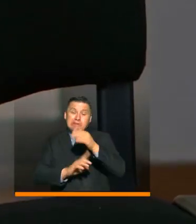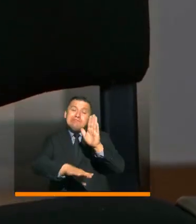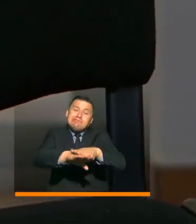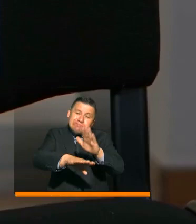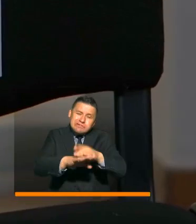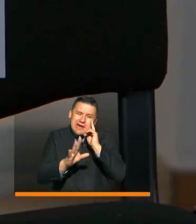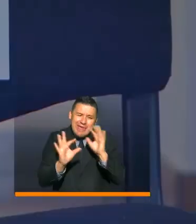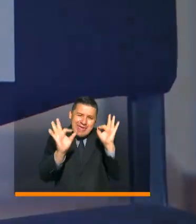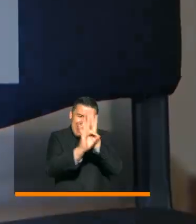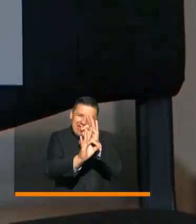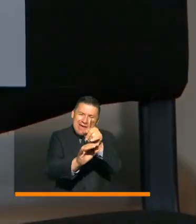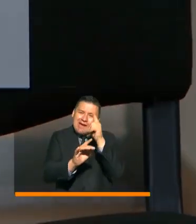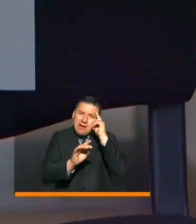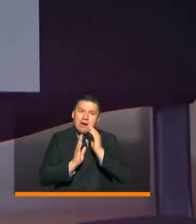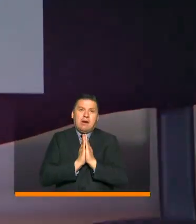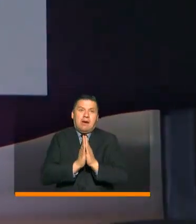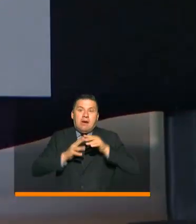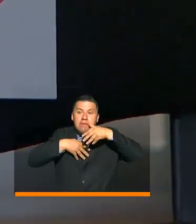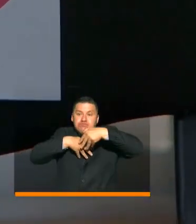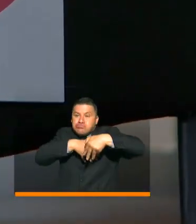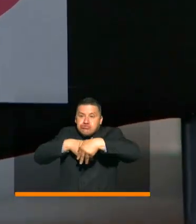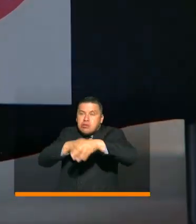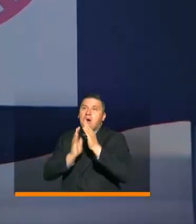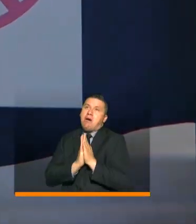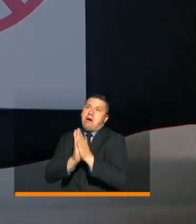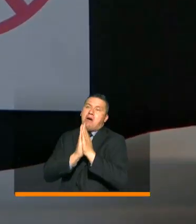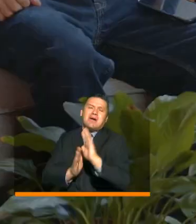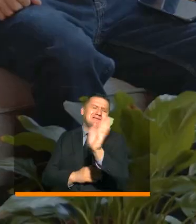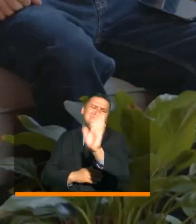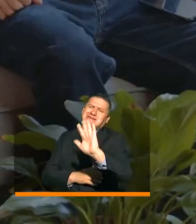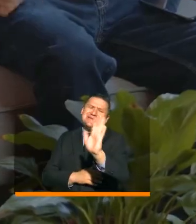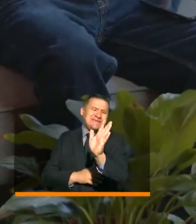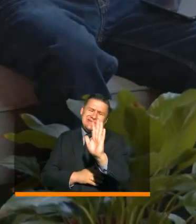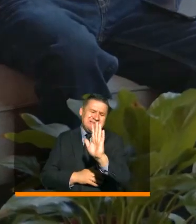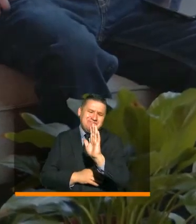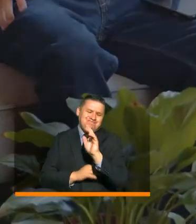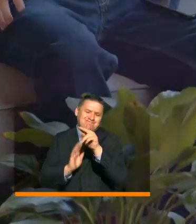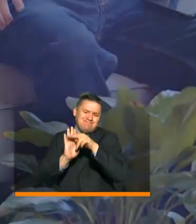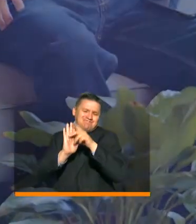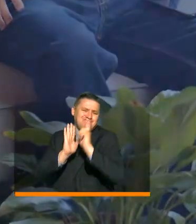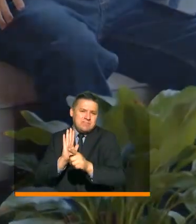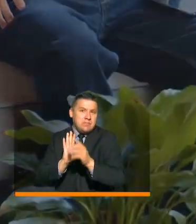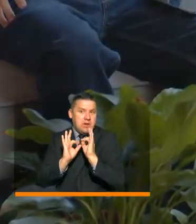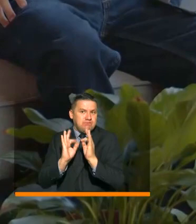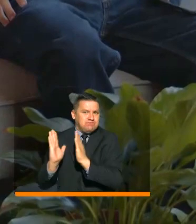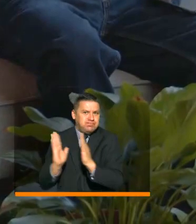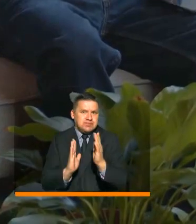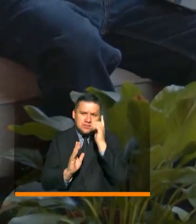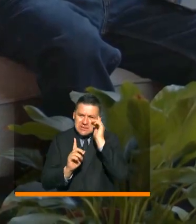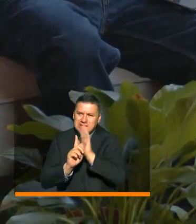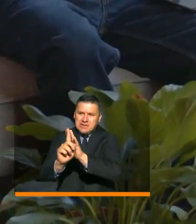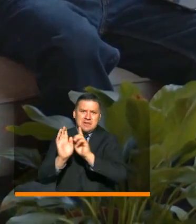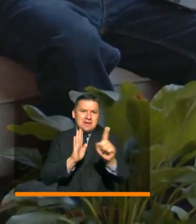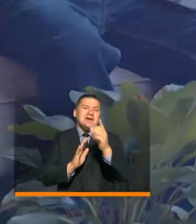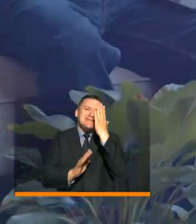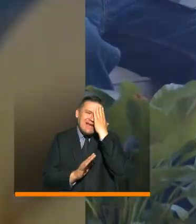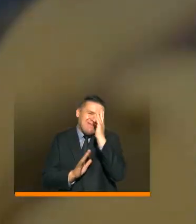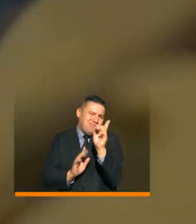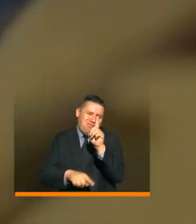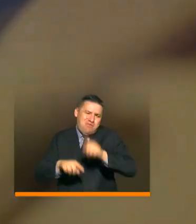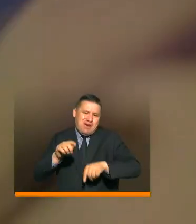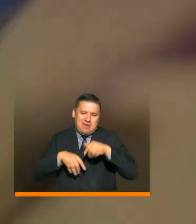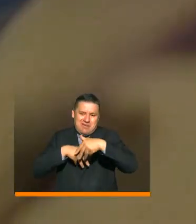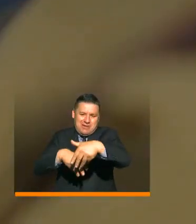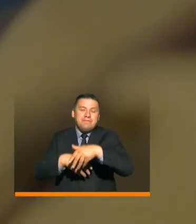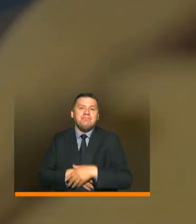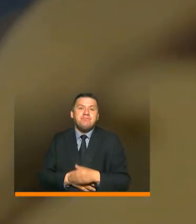se enfocan en evitar las procesiones y los eventos que generen contactos estrechos o los que no permitan garantizar el distanciamiento físico. Como ya lo